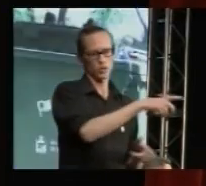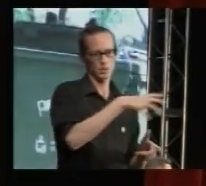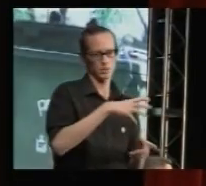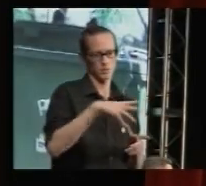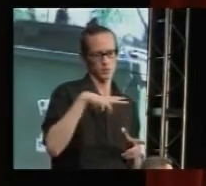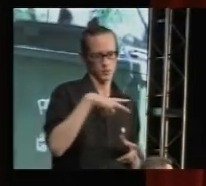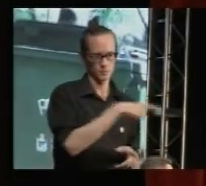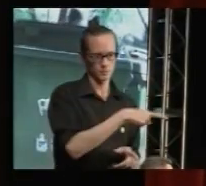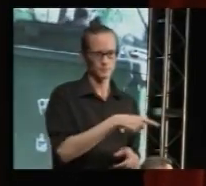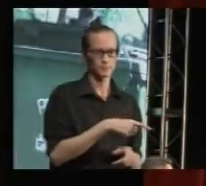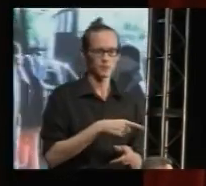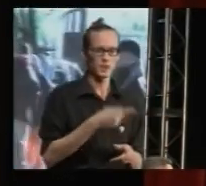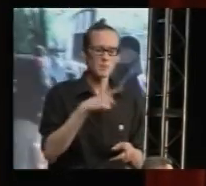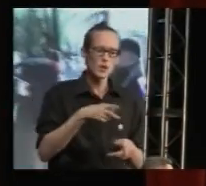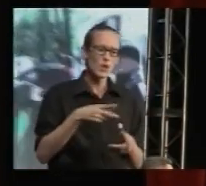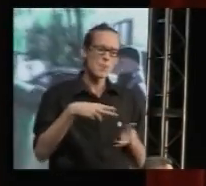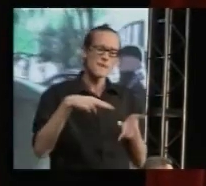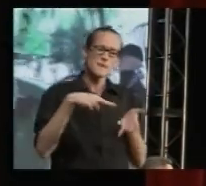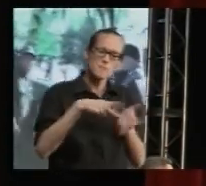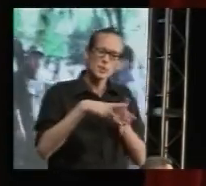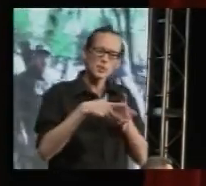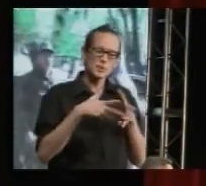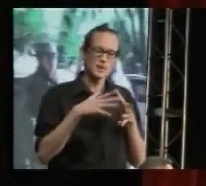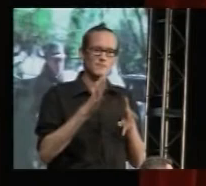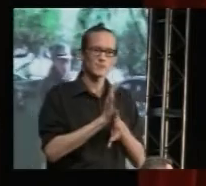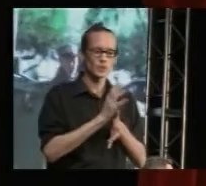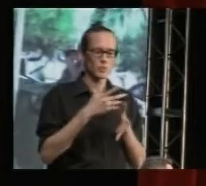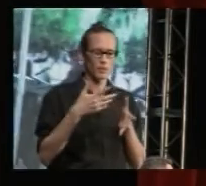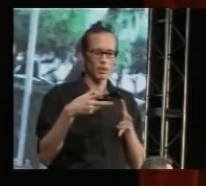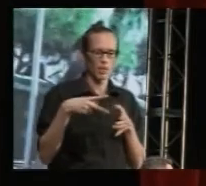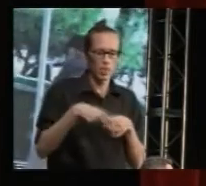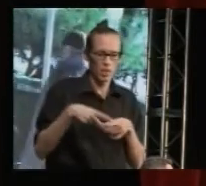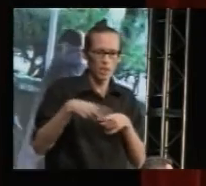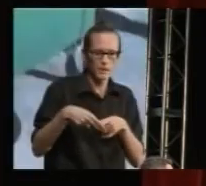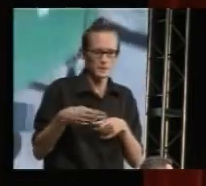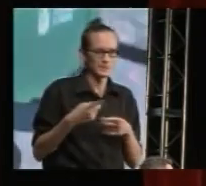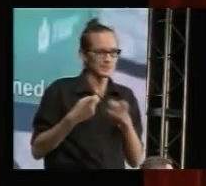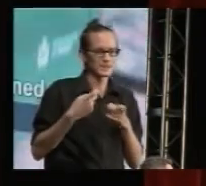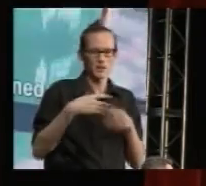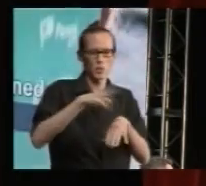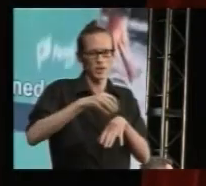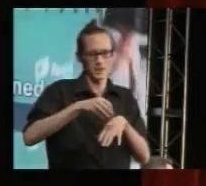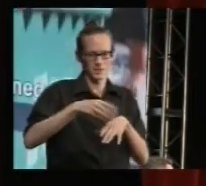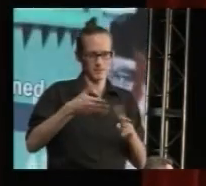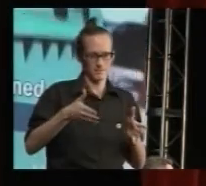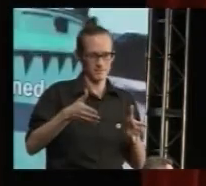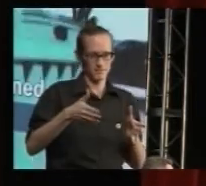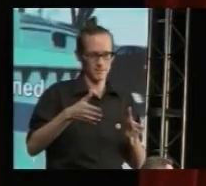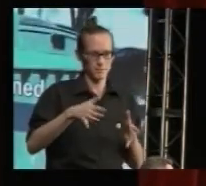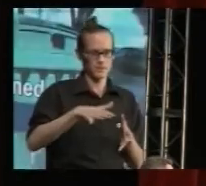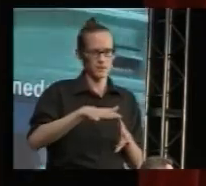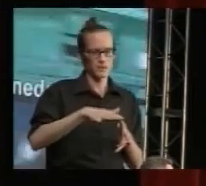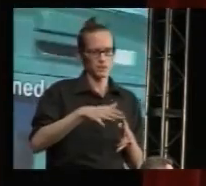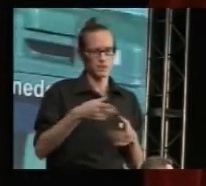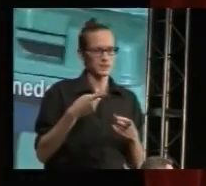botella es tener más tierra en el parque industrial. Por eso el gran desafío de nuestra gestión es